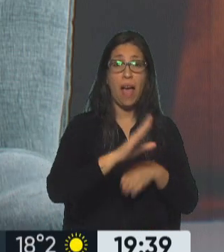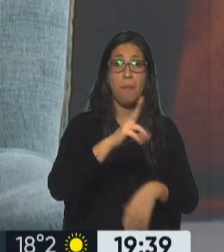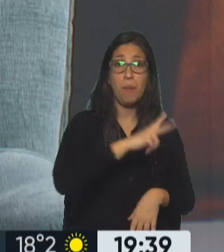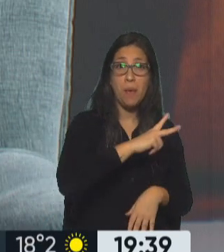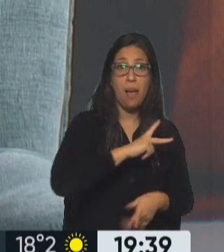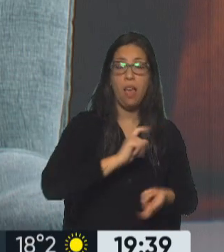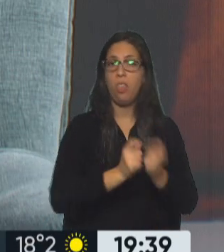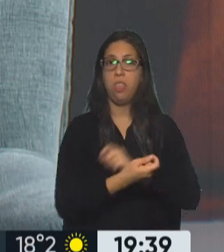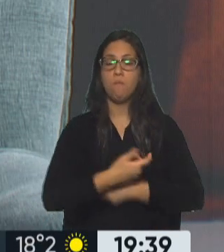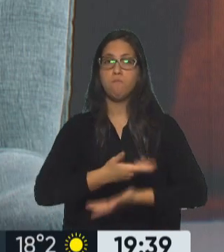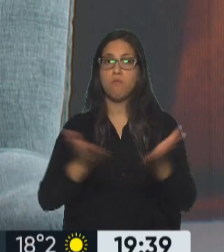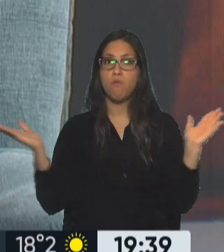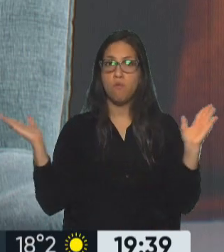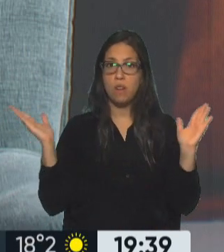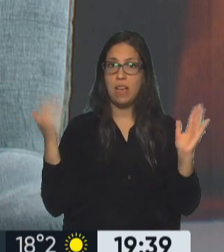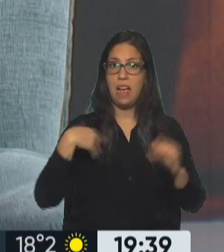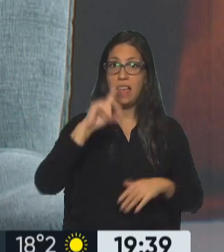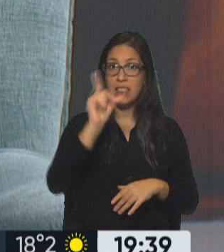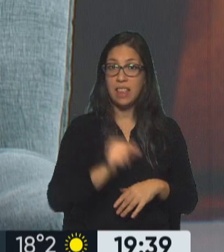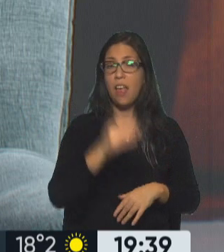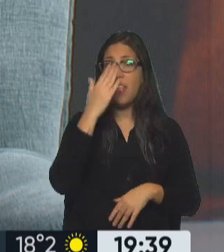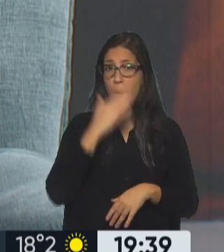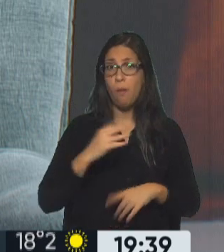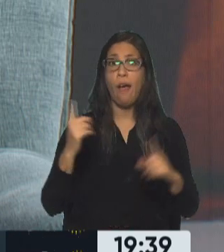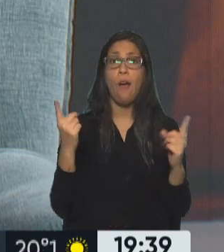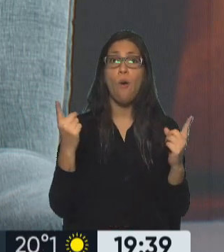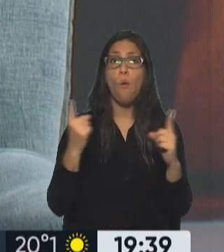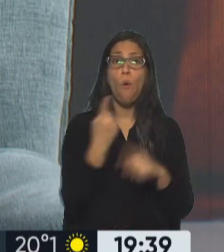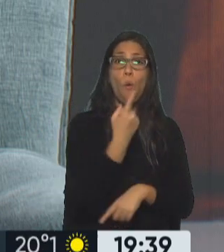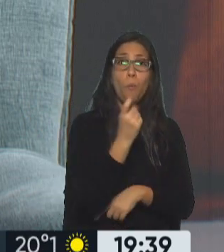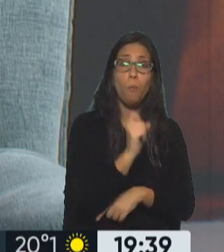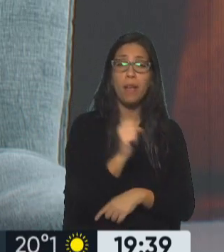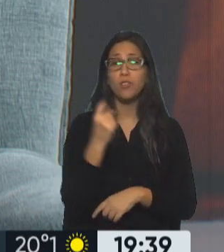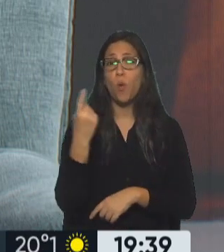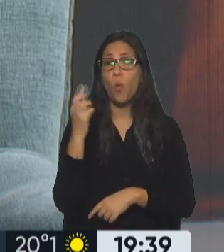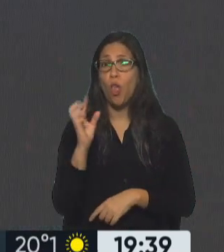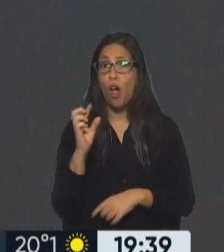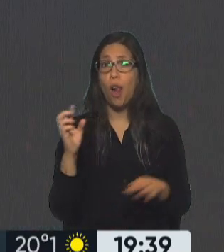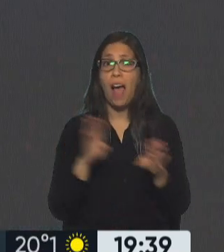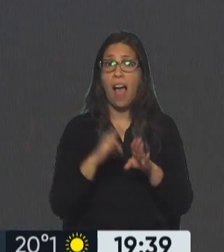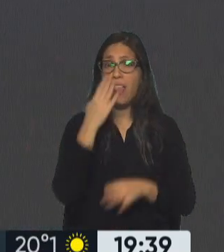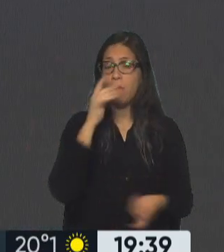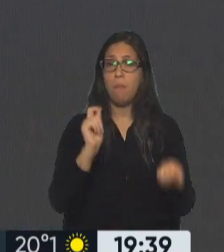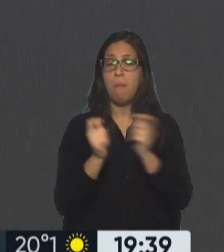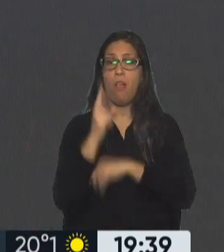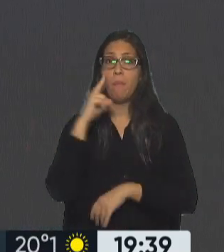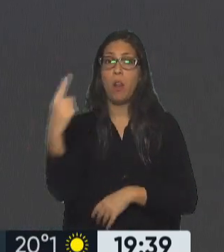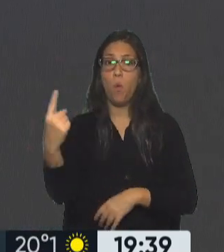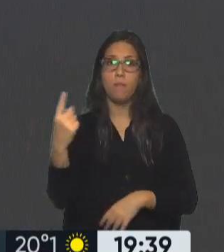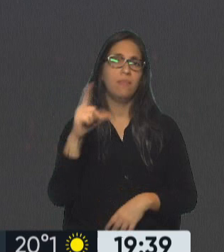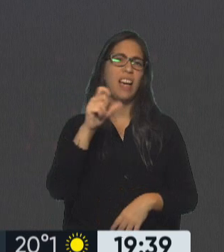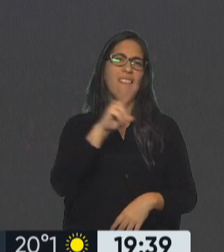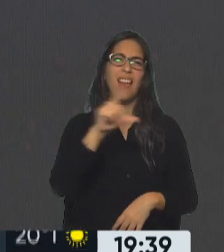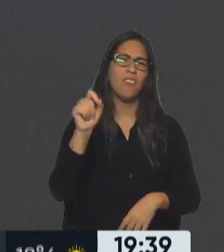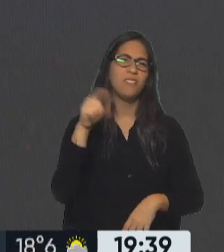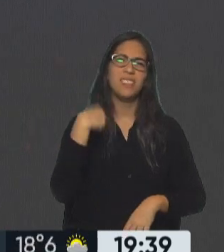pública y ese mismo hombre después te manejó el 1 a 1 y después te asesoró el 2001. Sí, Cavallo es un exponente de esos hombres que aparecen